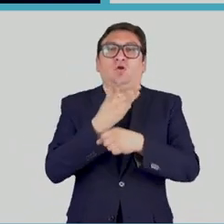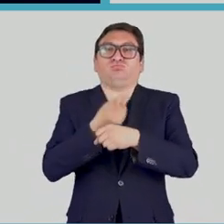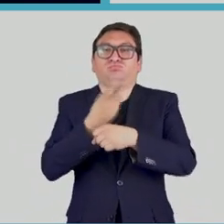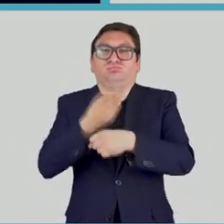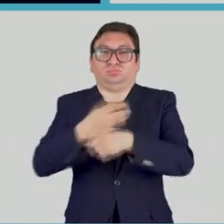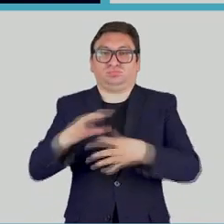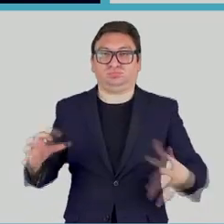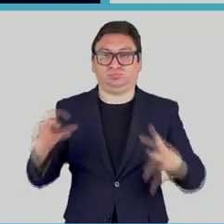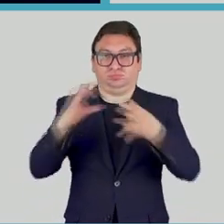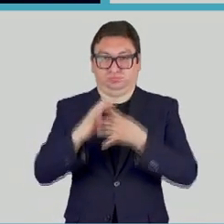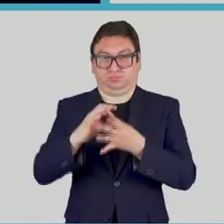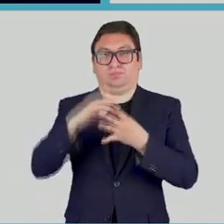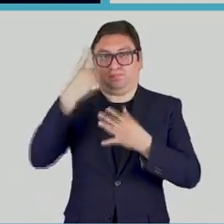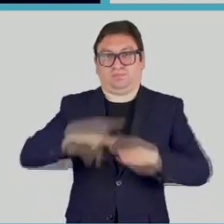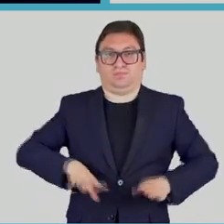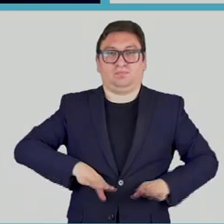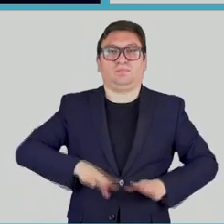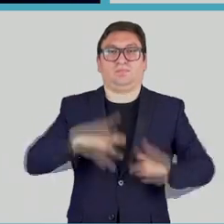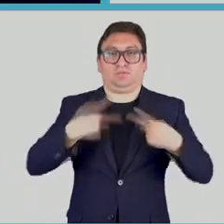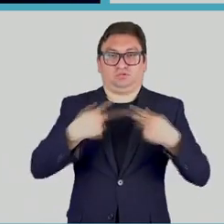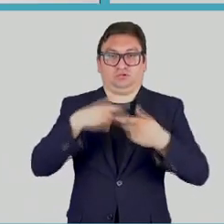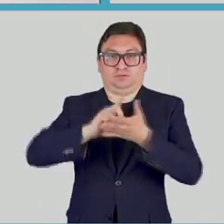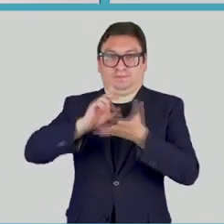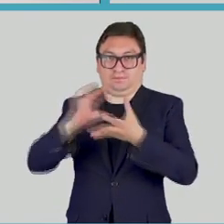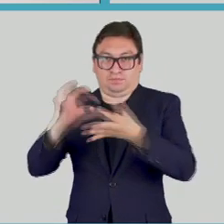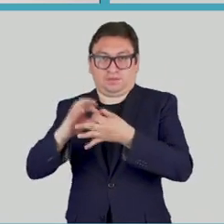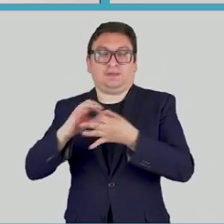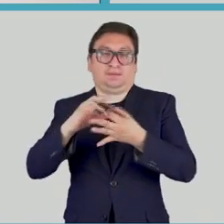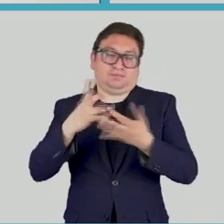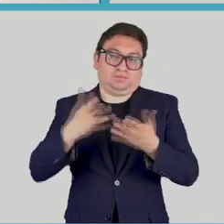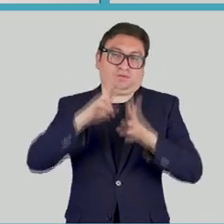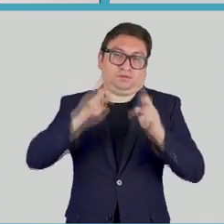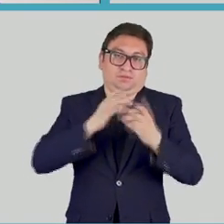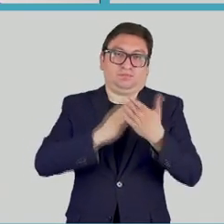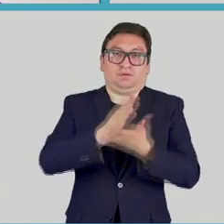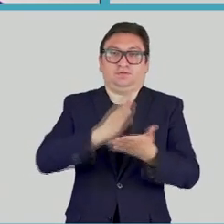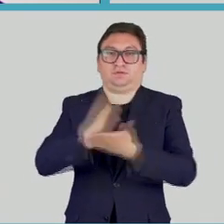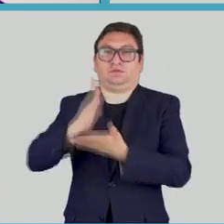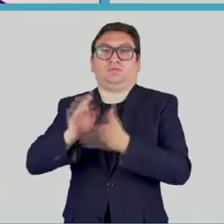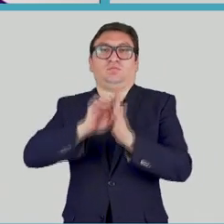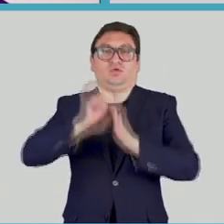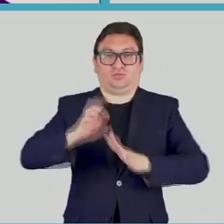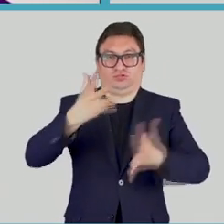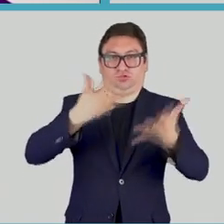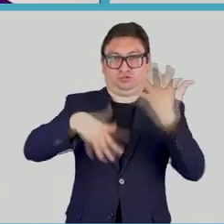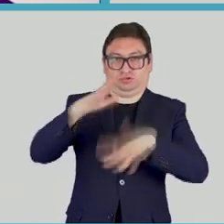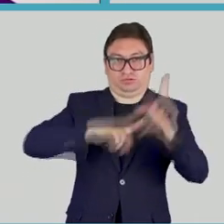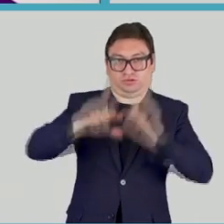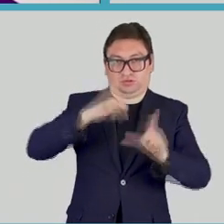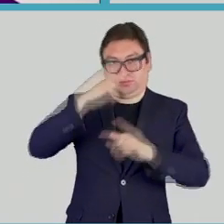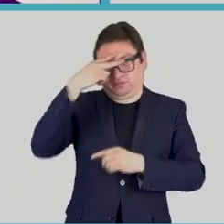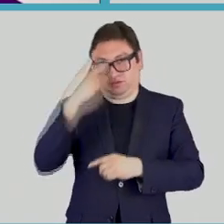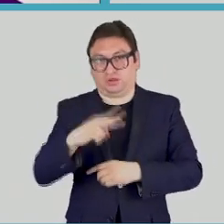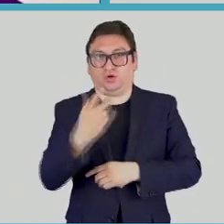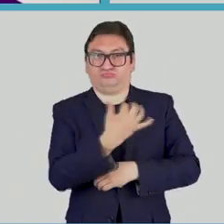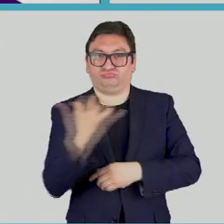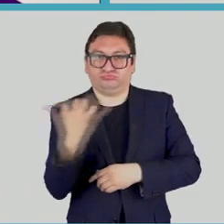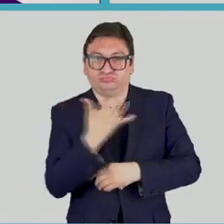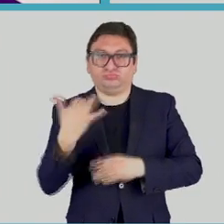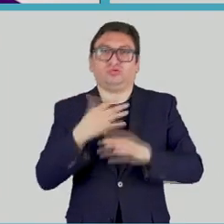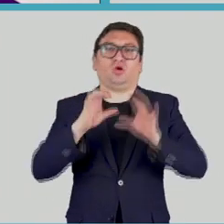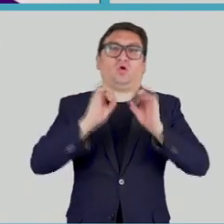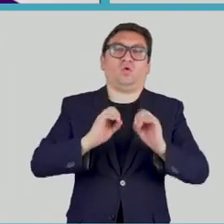adaptaciones ajustes Razo en este caso esquemas de accesibilidad ya sea lenguaje de señas mexicano o